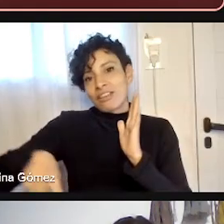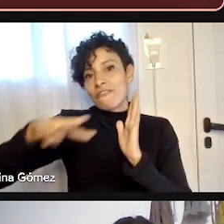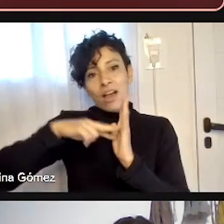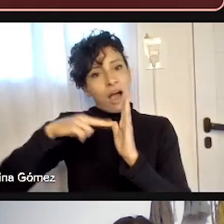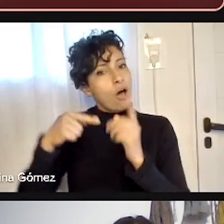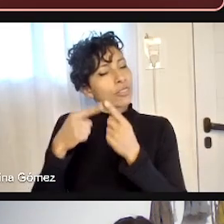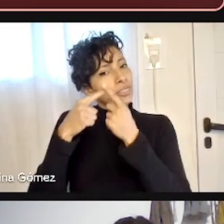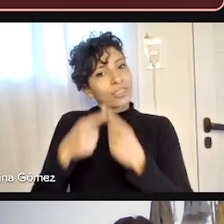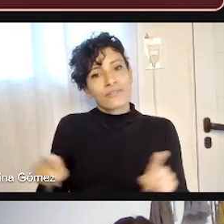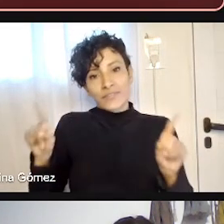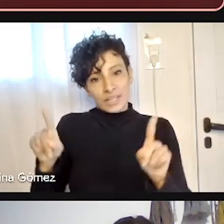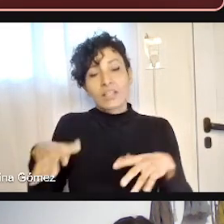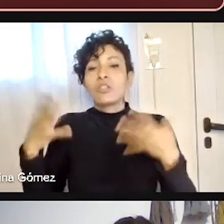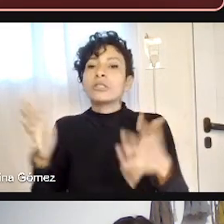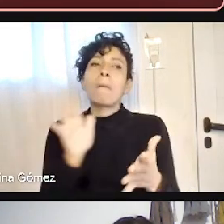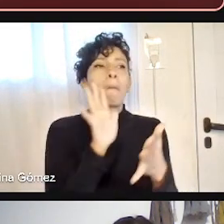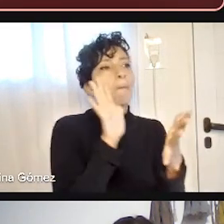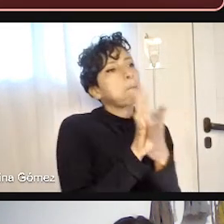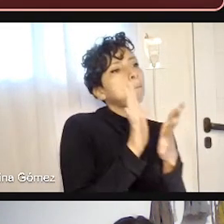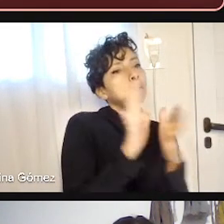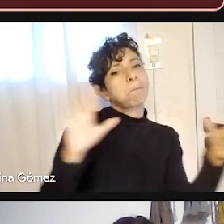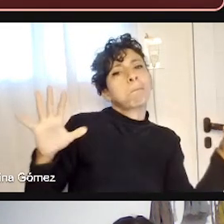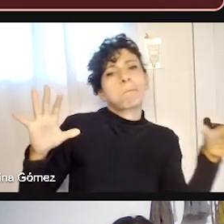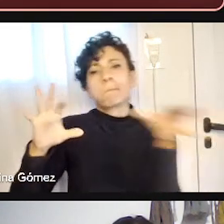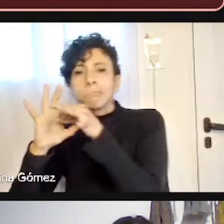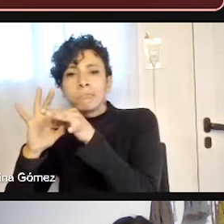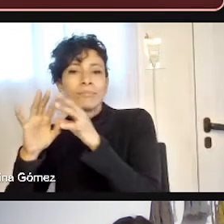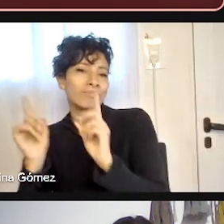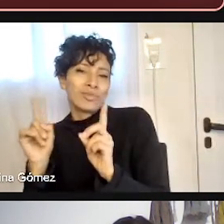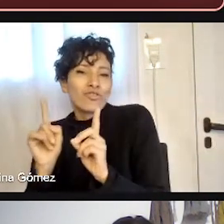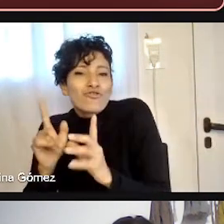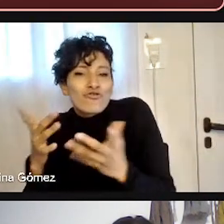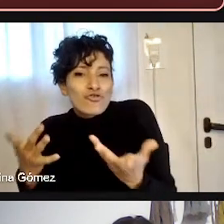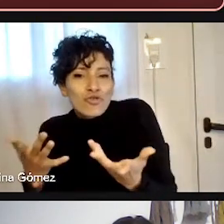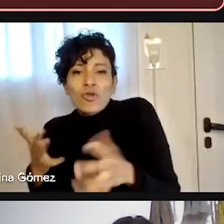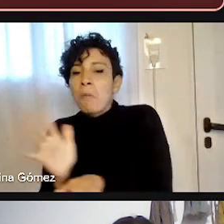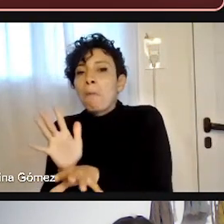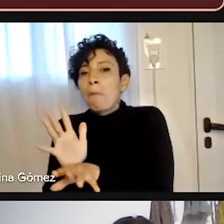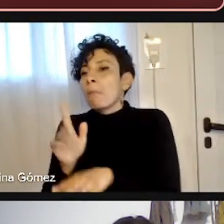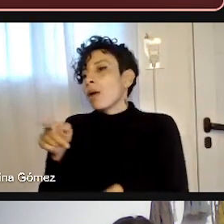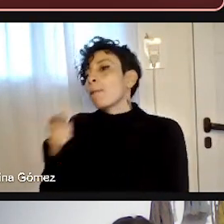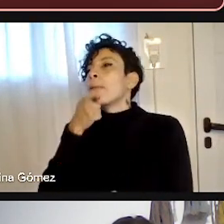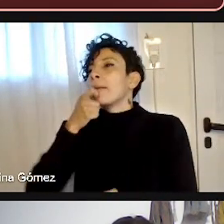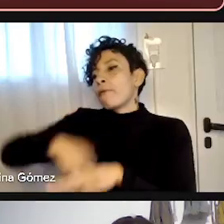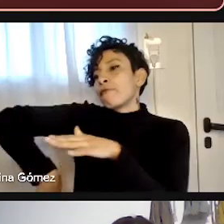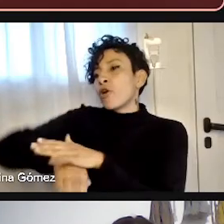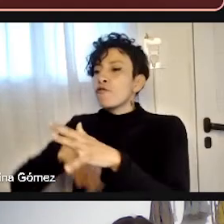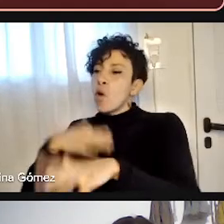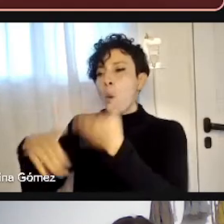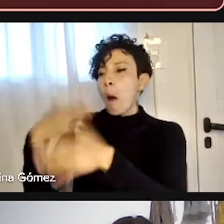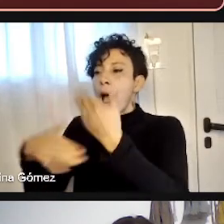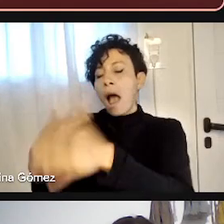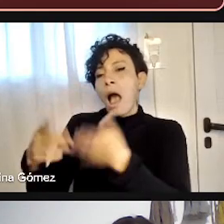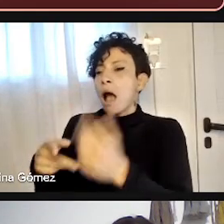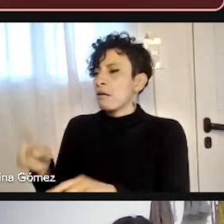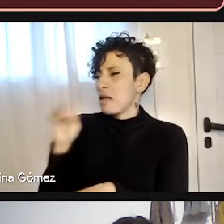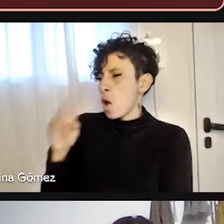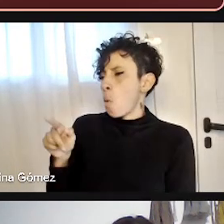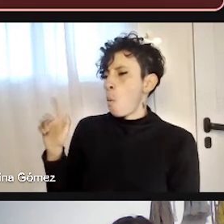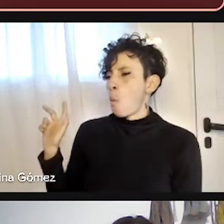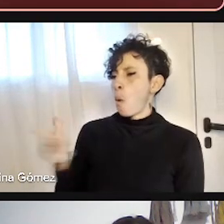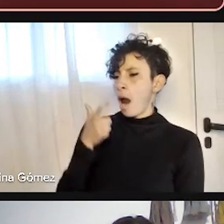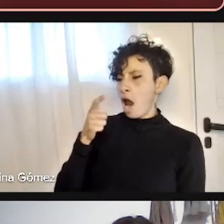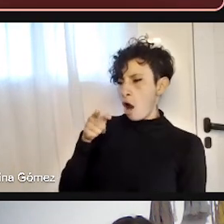no puedo usar esta seña, por ejemplo, sos re perro. ¿Qué significa? Están jugando al fútbol. Güey, qué perro que sos. ¿Qué le estás diciendo? ¿Que es